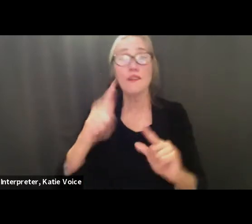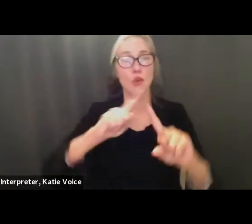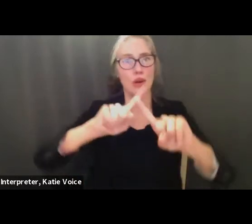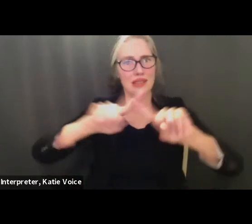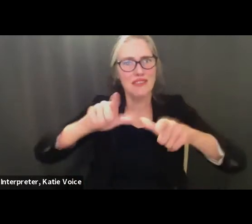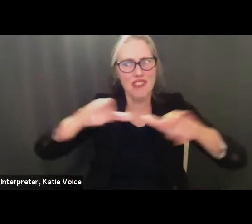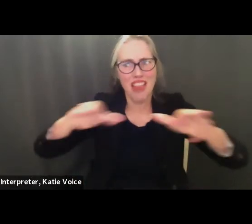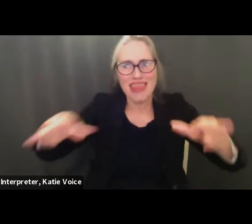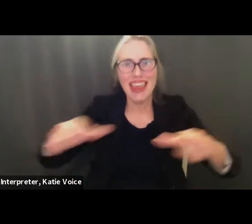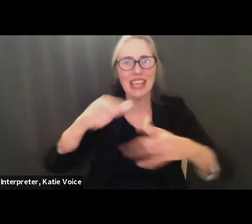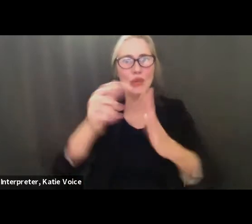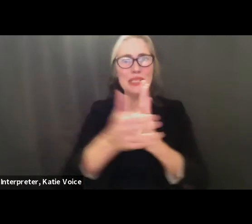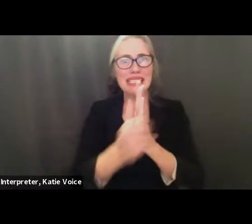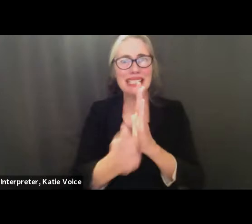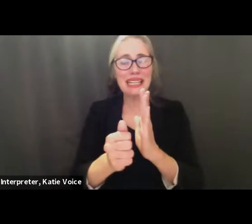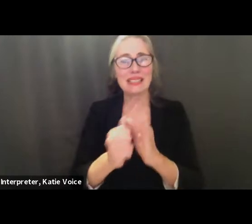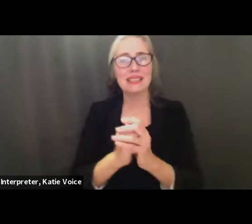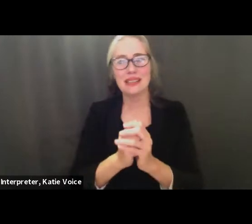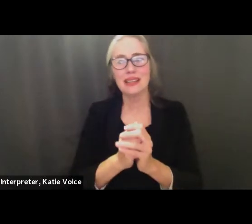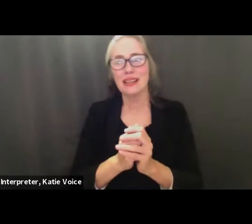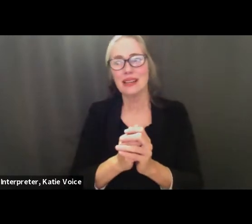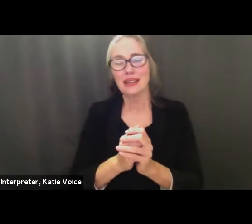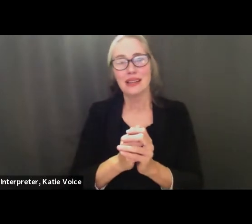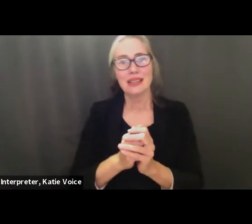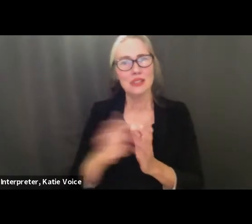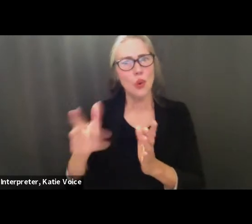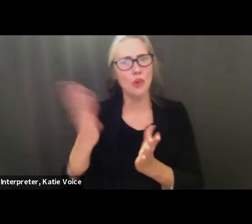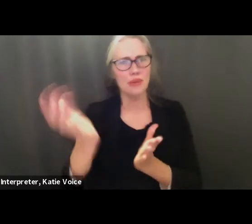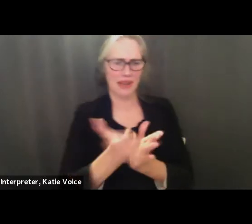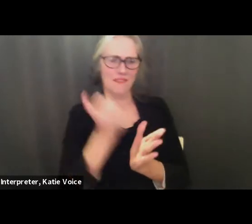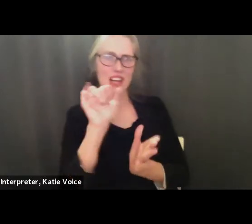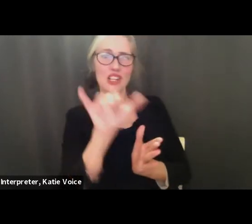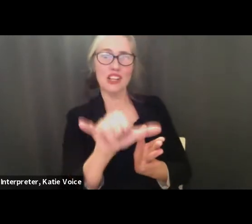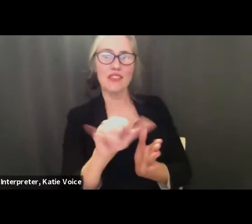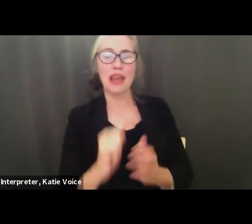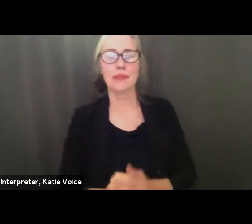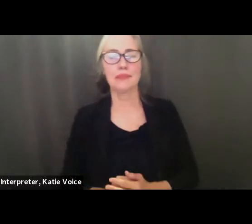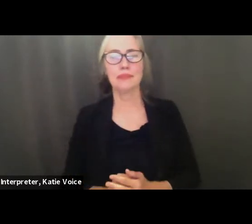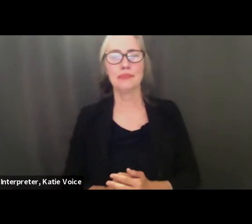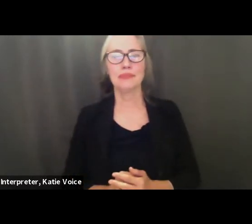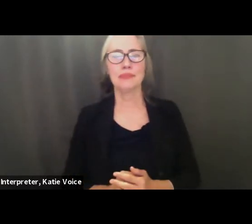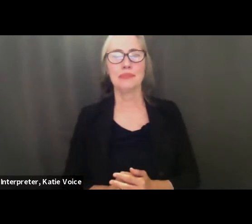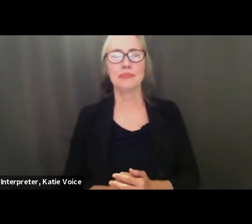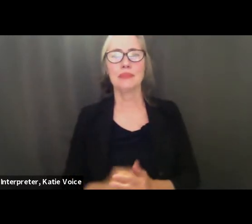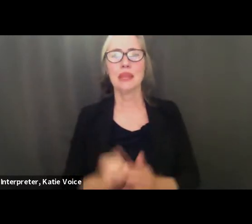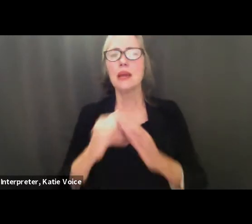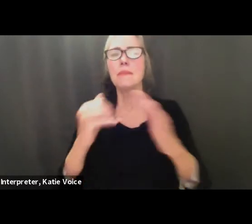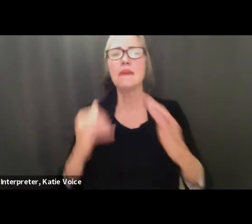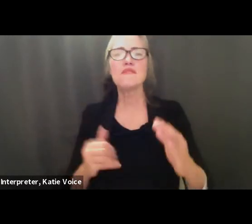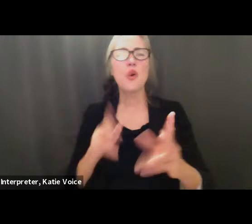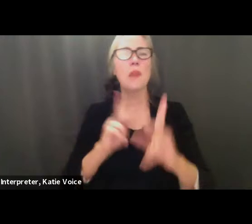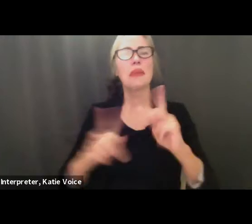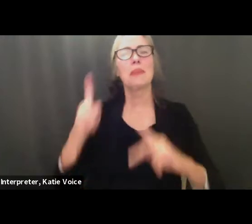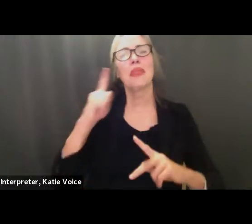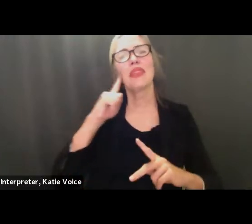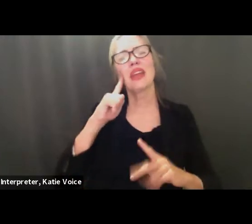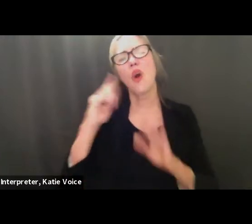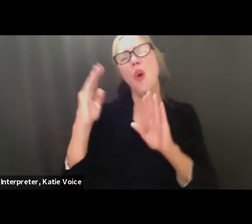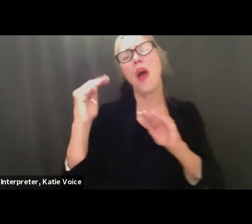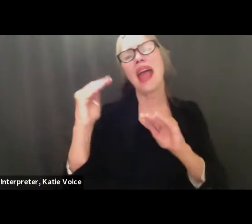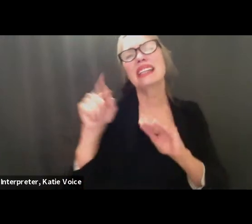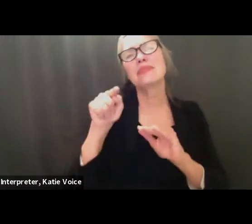no es nueva. De acuerdo con la ideología de este grupo, ser competentes en el idioma inglés es el objetivo,